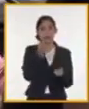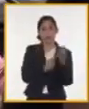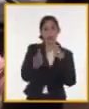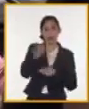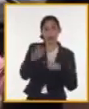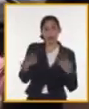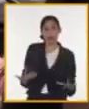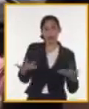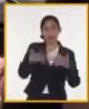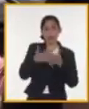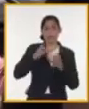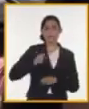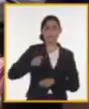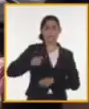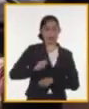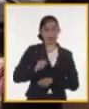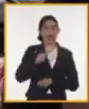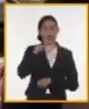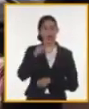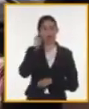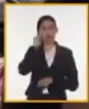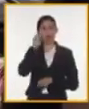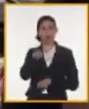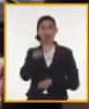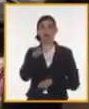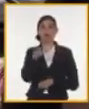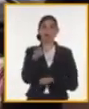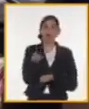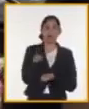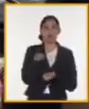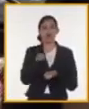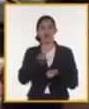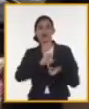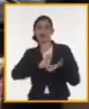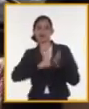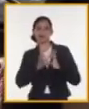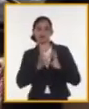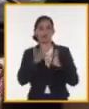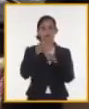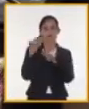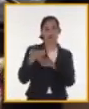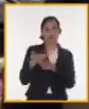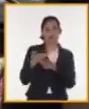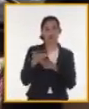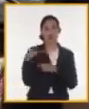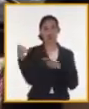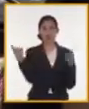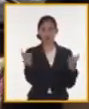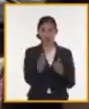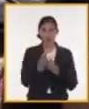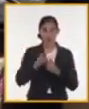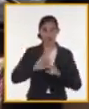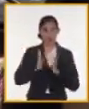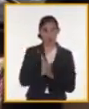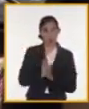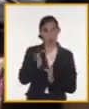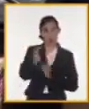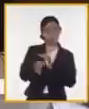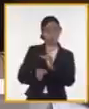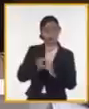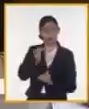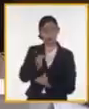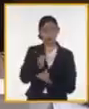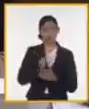relacionadas con la violencia de género y aquí se atiende de forma general el seguimiento a todos los indicadores del Comité de